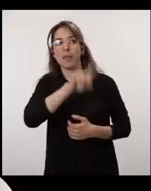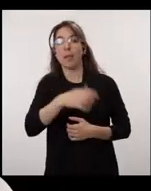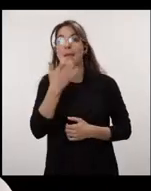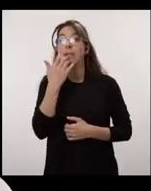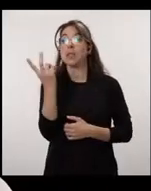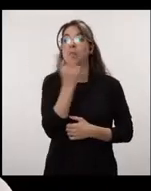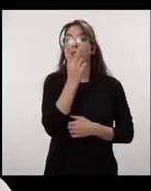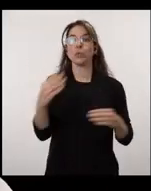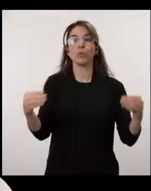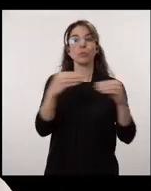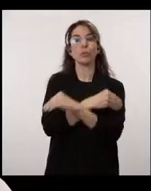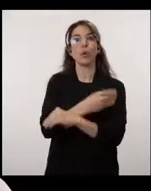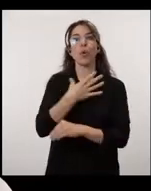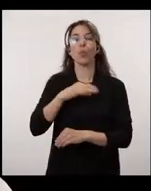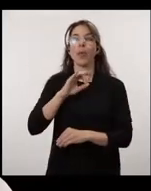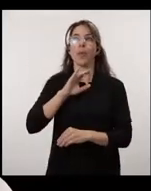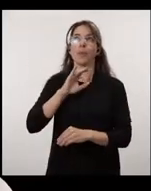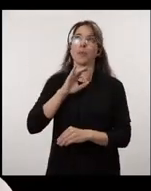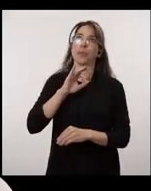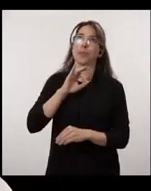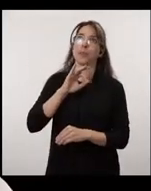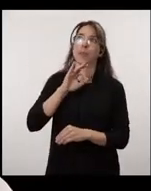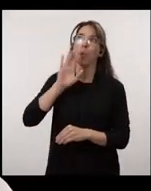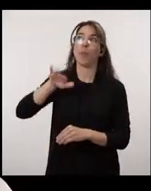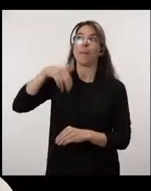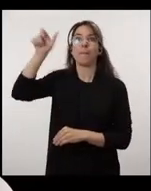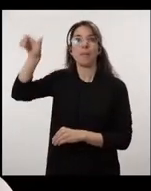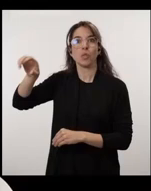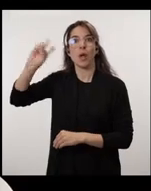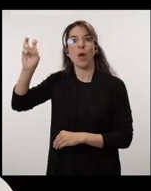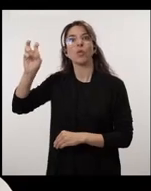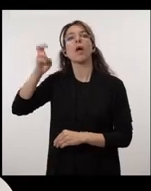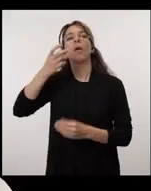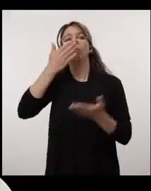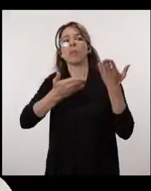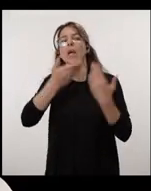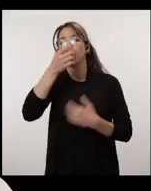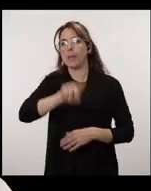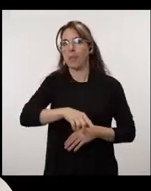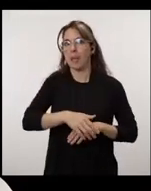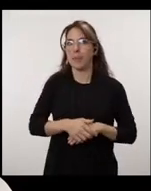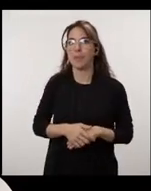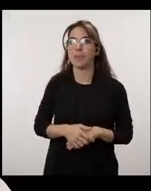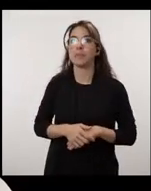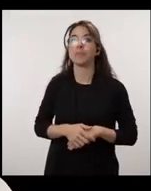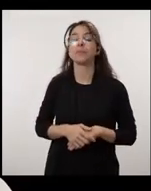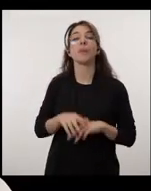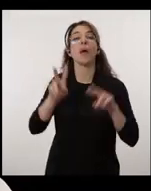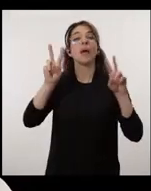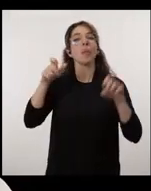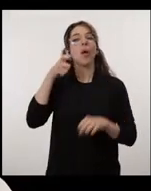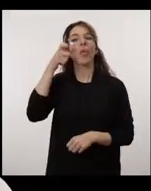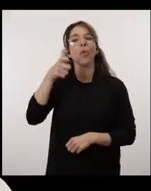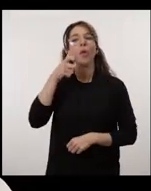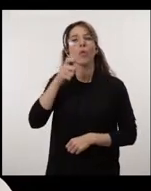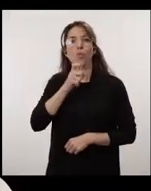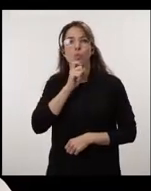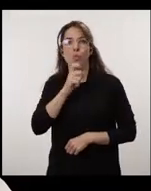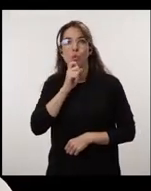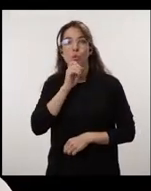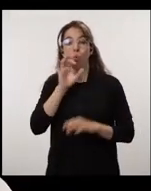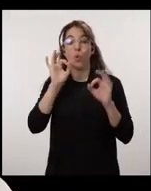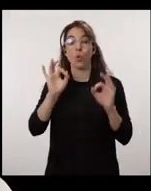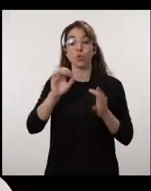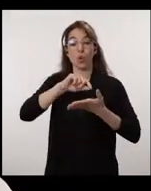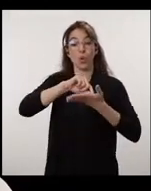recurrir a una evaluación por parte de un tercero en cuanto a los tiempos se va a evaluar en una fase intermedia del contrato